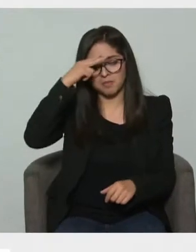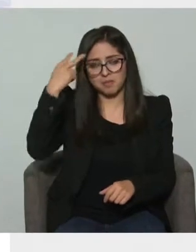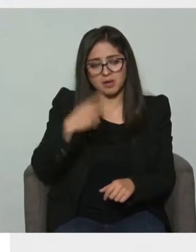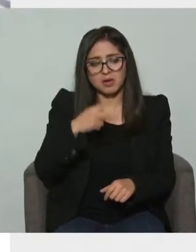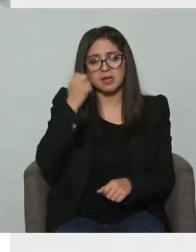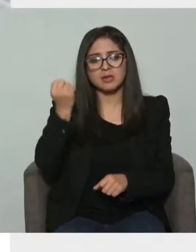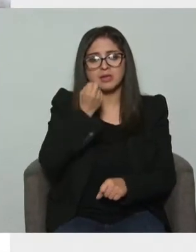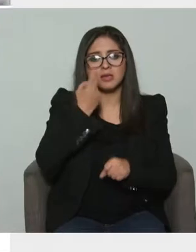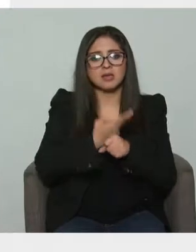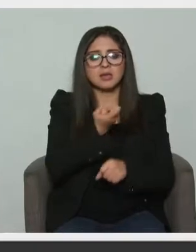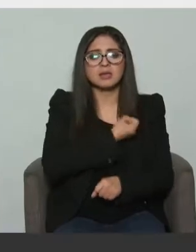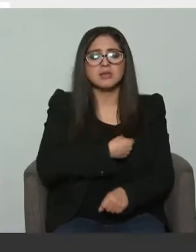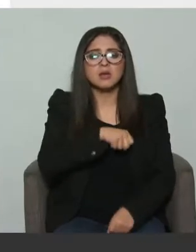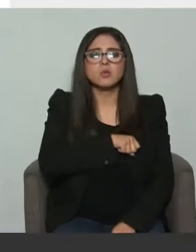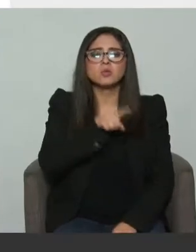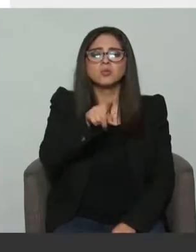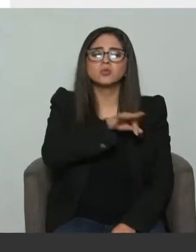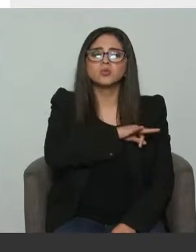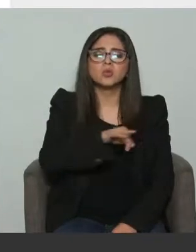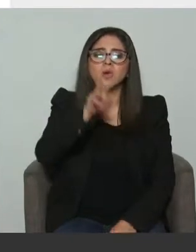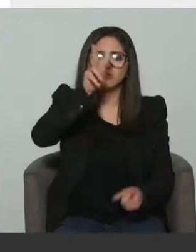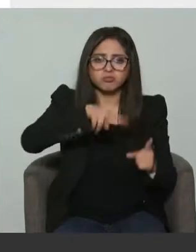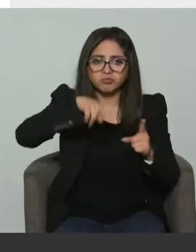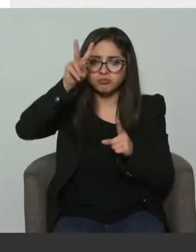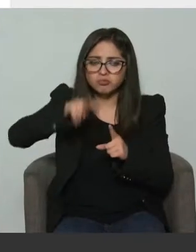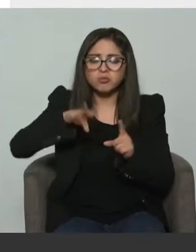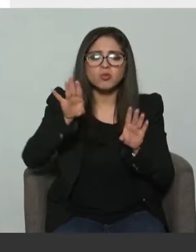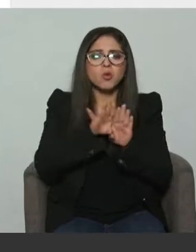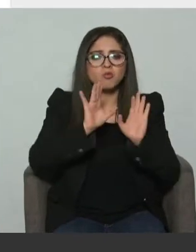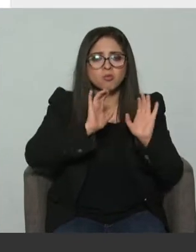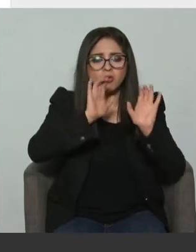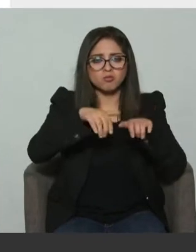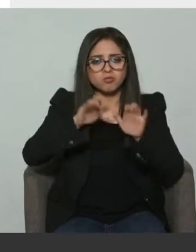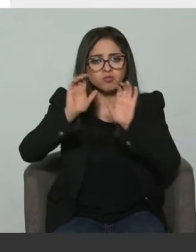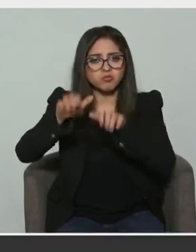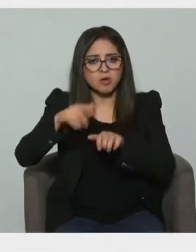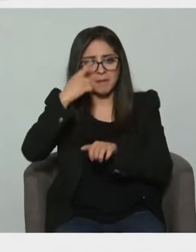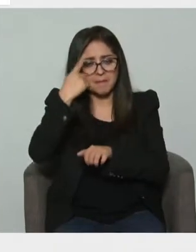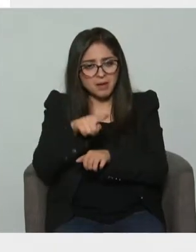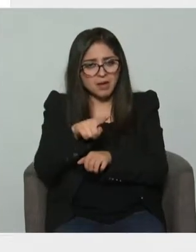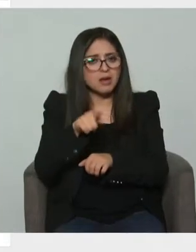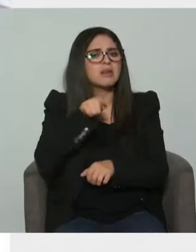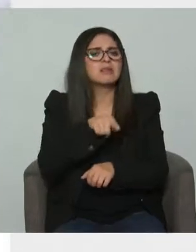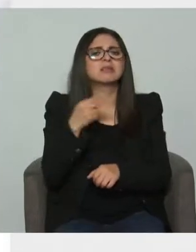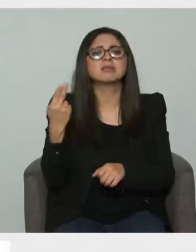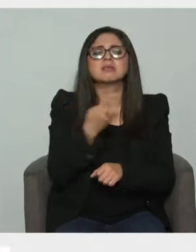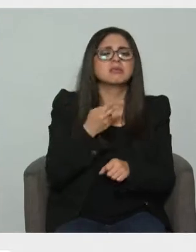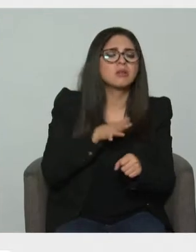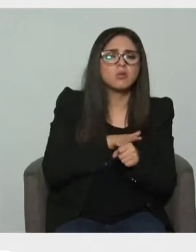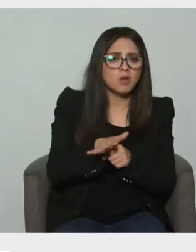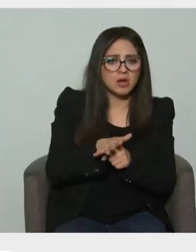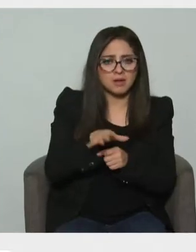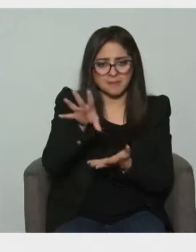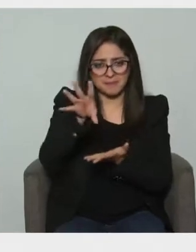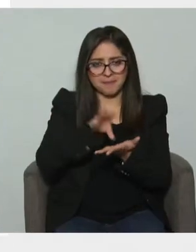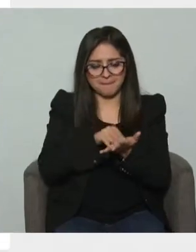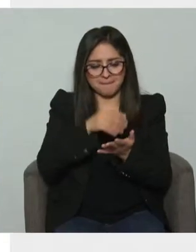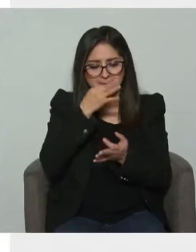de Salud, en donde usted puede buscar cómo llenar la solicitud de ingreso. ¿Qué se necesita? Tome nota, por